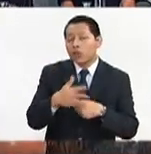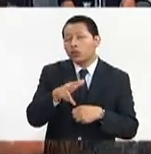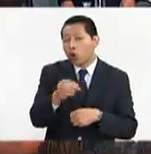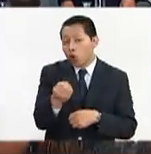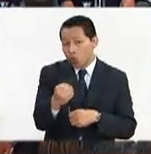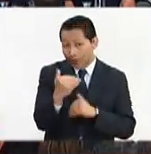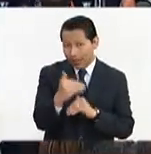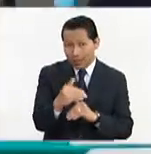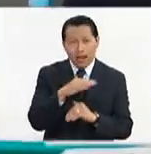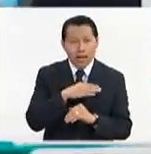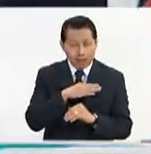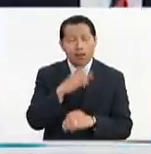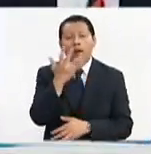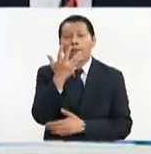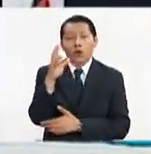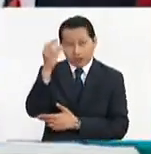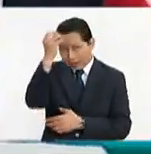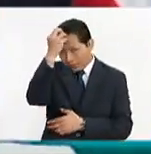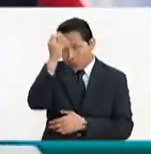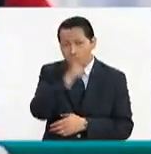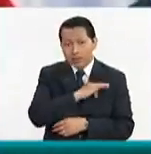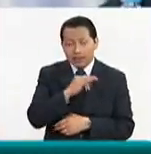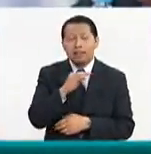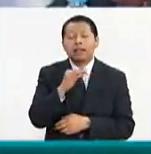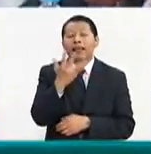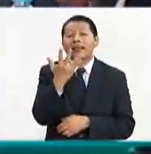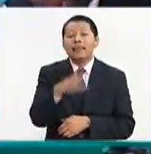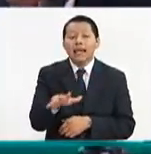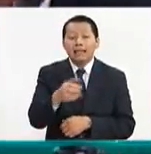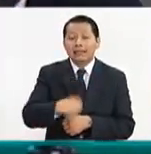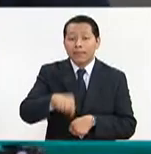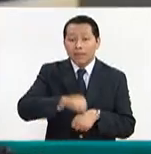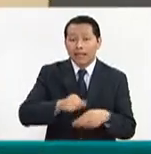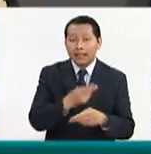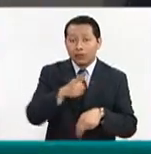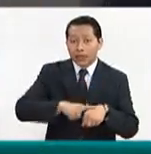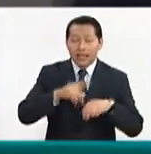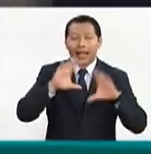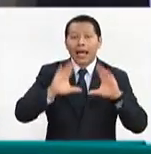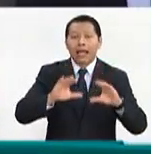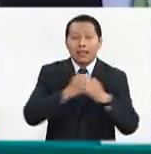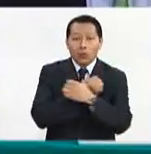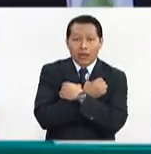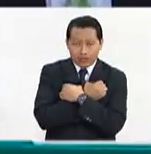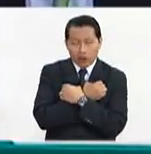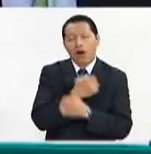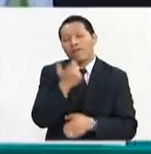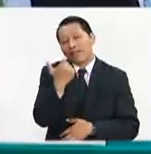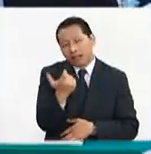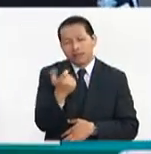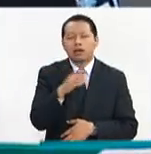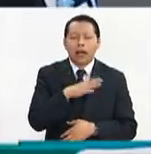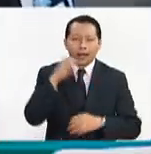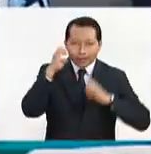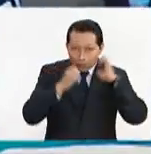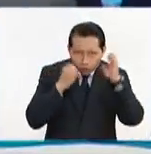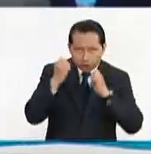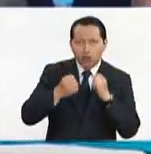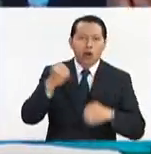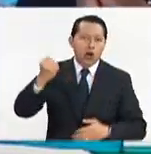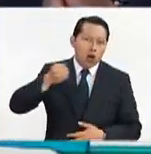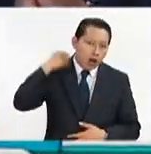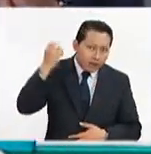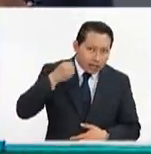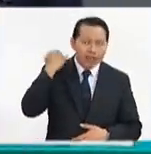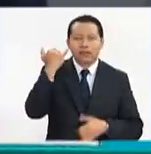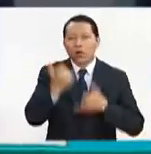Bosque de Chapultepec se lleva a cabo la 10ª Semana Nacional de la Educación Financiera. Ahí habrá exposiciones, conferencias,